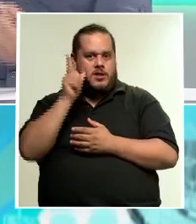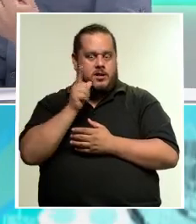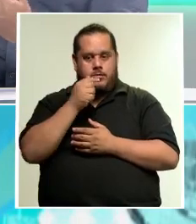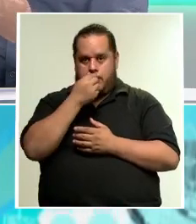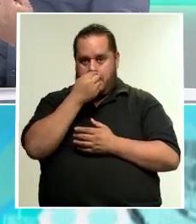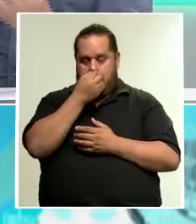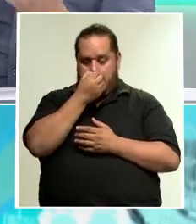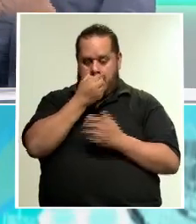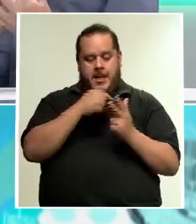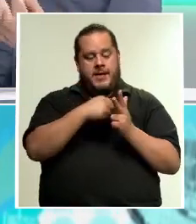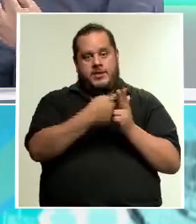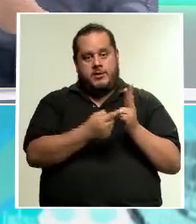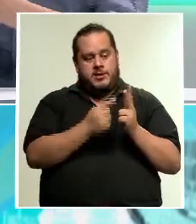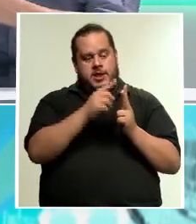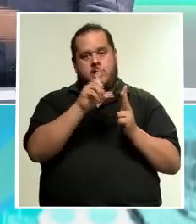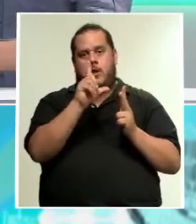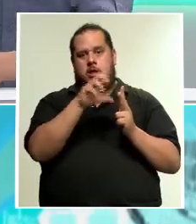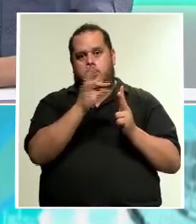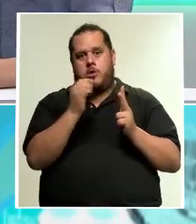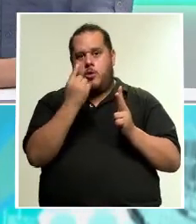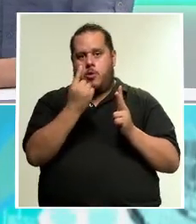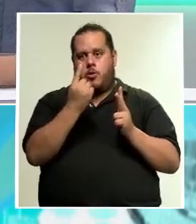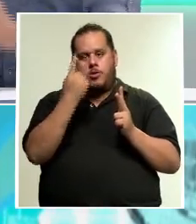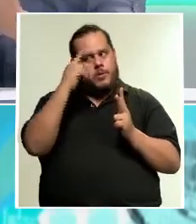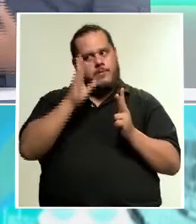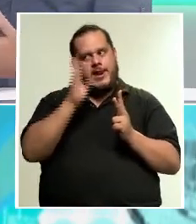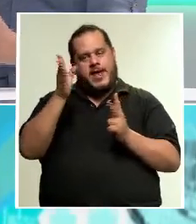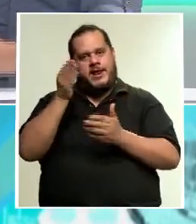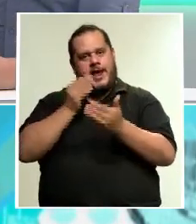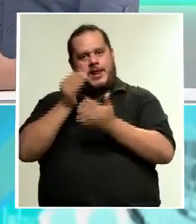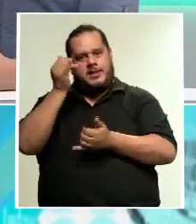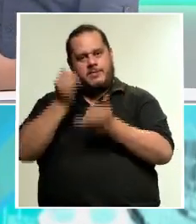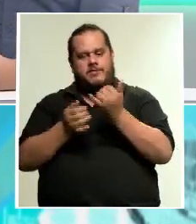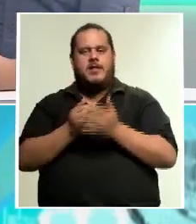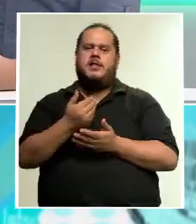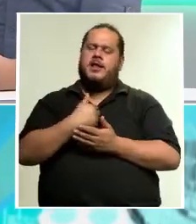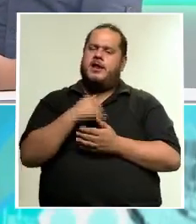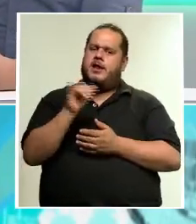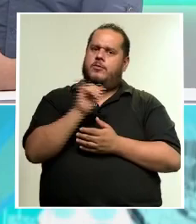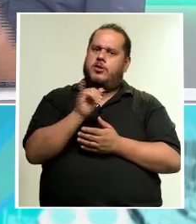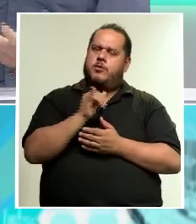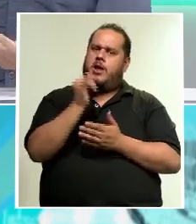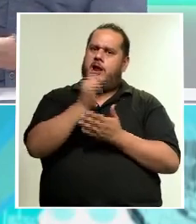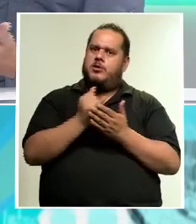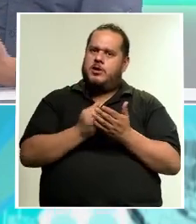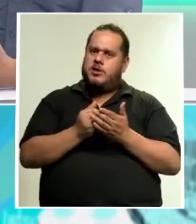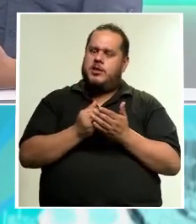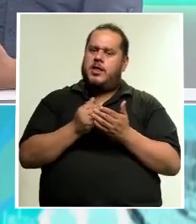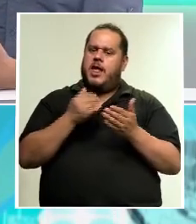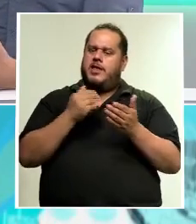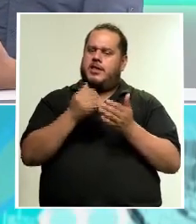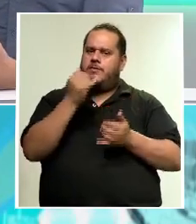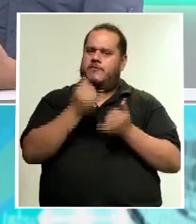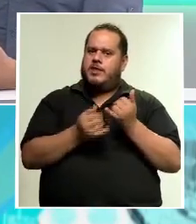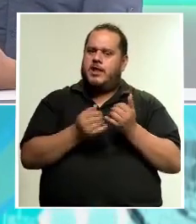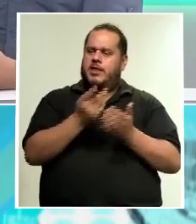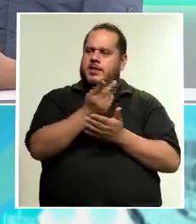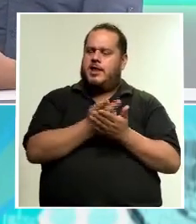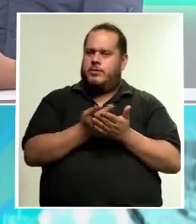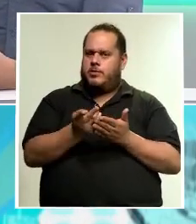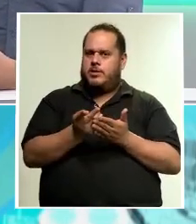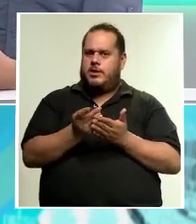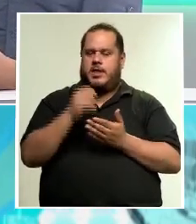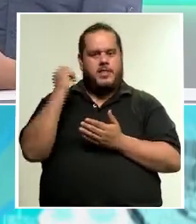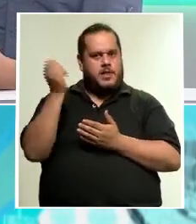afro-limonense. De ellos tres, uno pasará a las semifinales. También tendremos a los artistas semifinalistas de la provincia